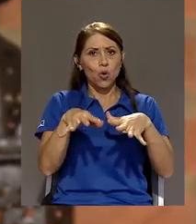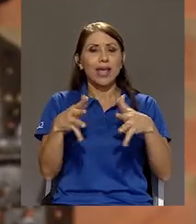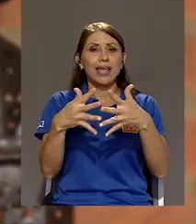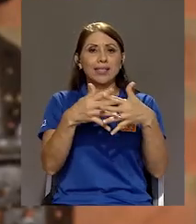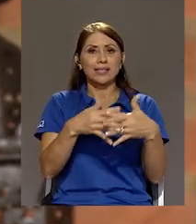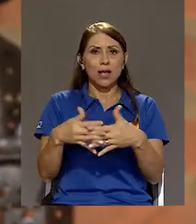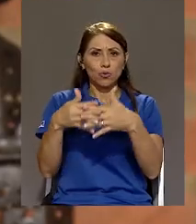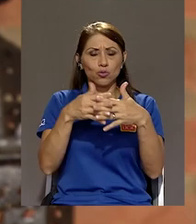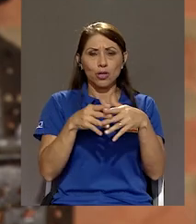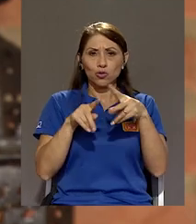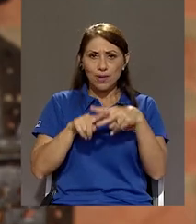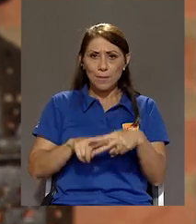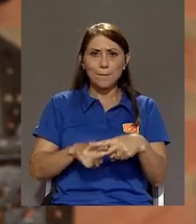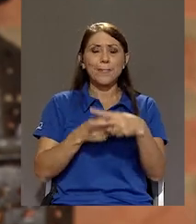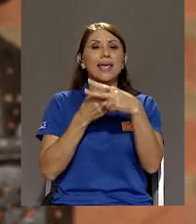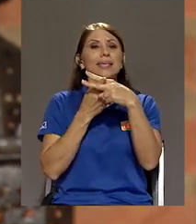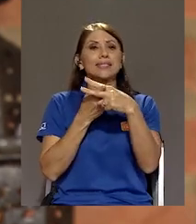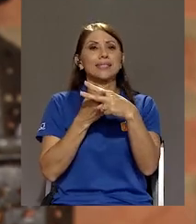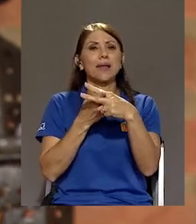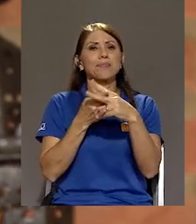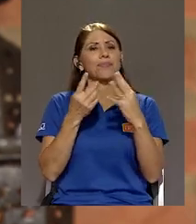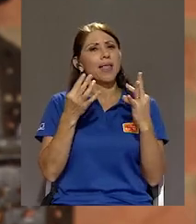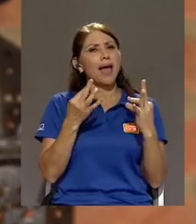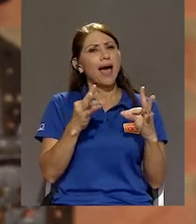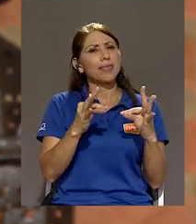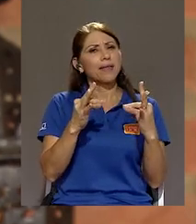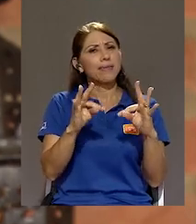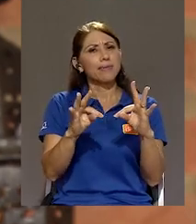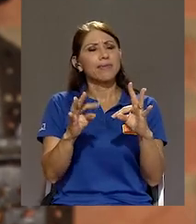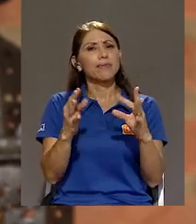Estados Unidos empieza a tratar de